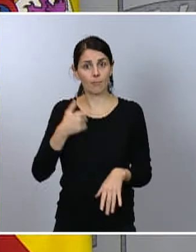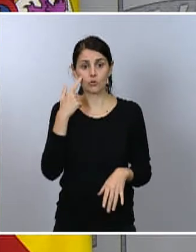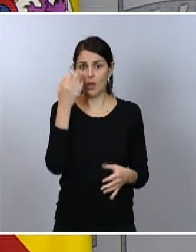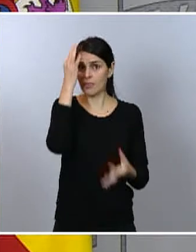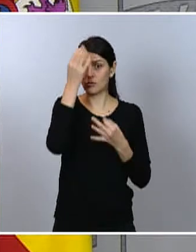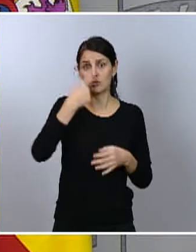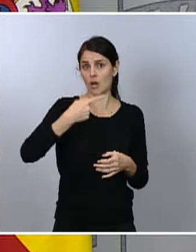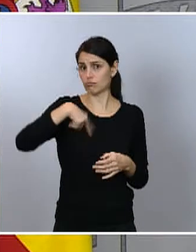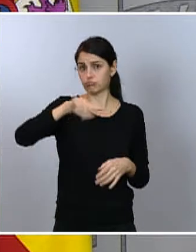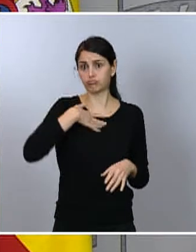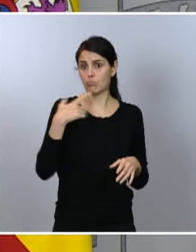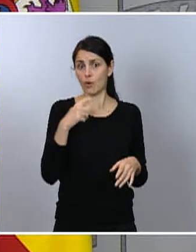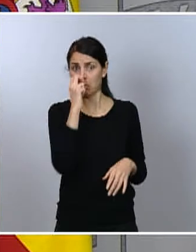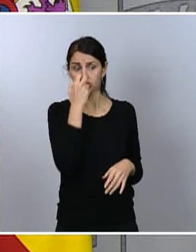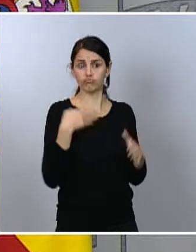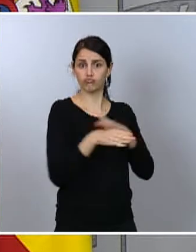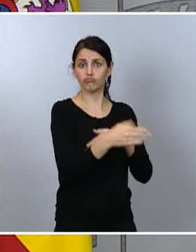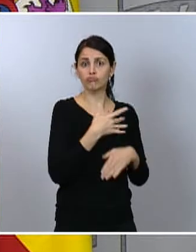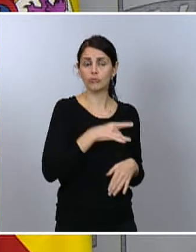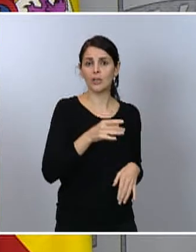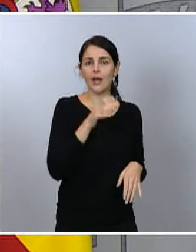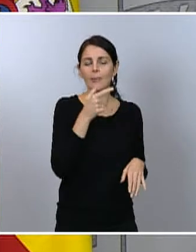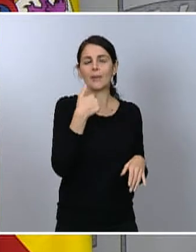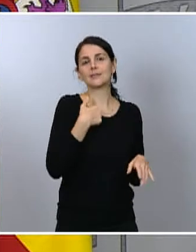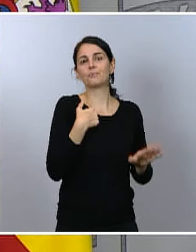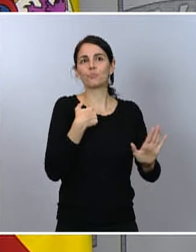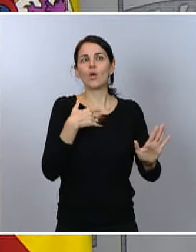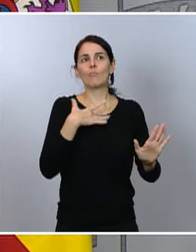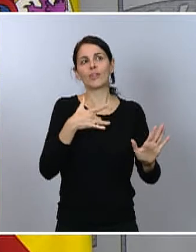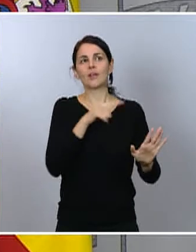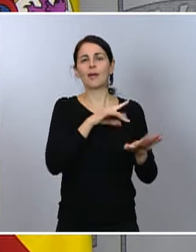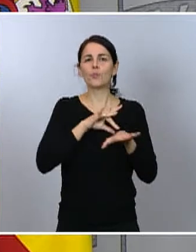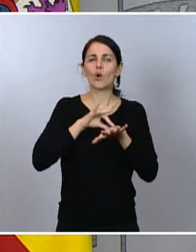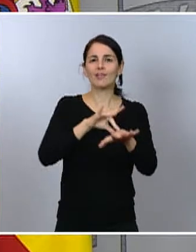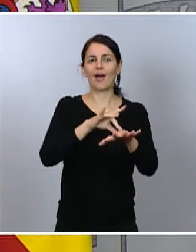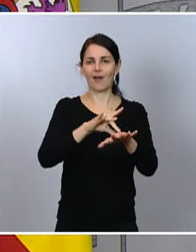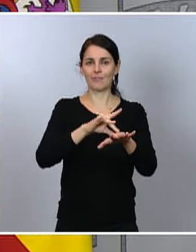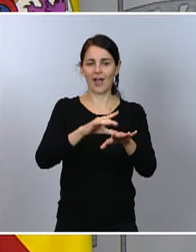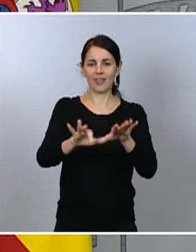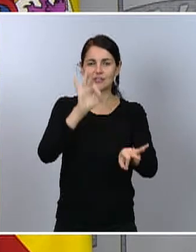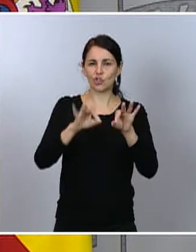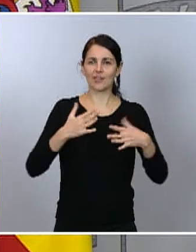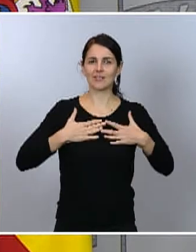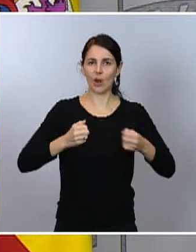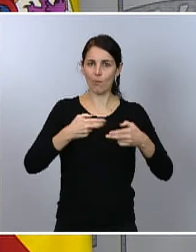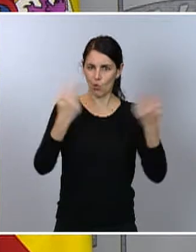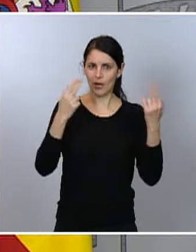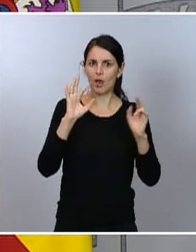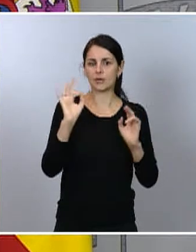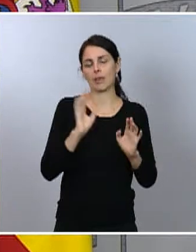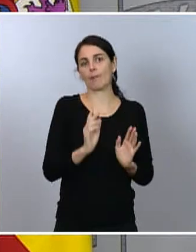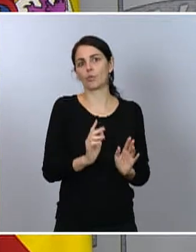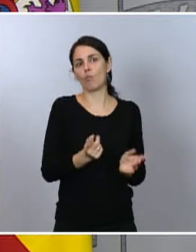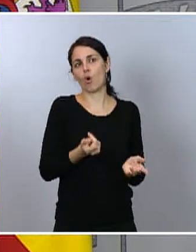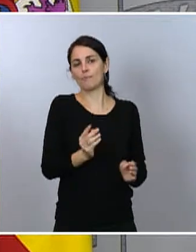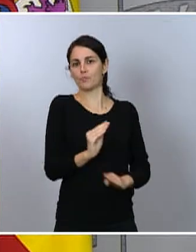pueden dar una información para orientar decisiones de salud pública con todas las reservas que puede existir, pero también con el